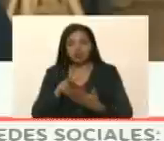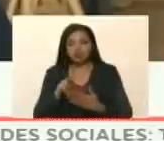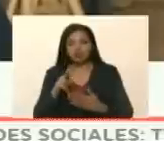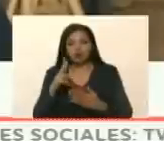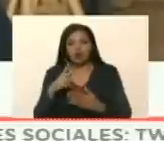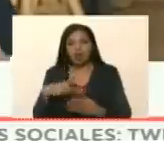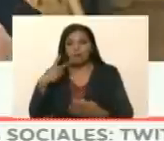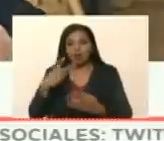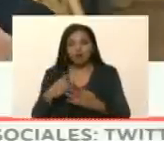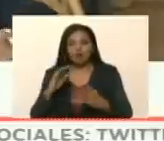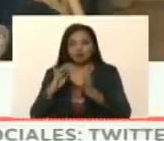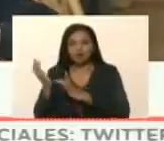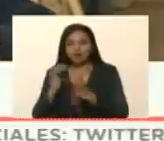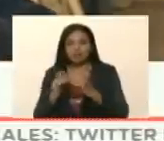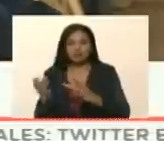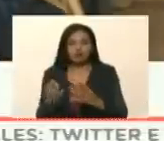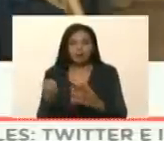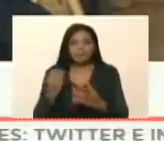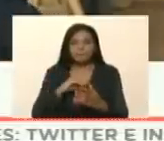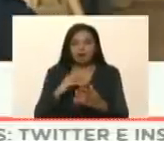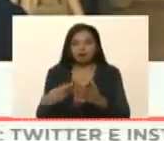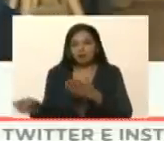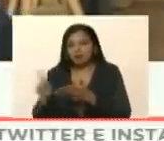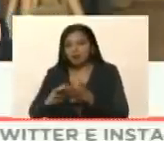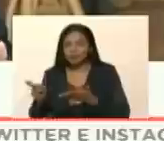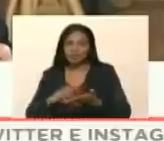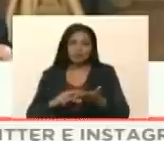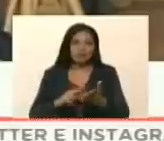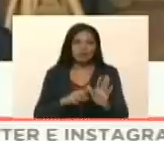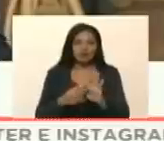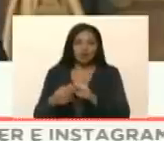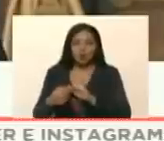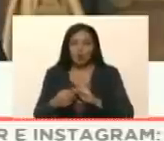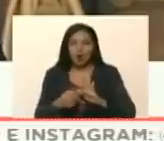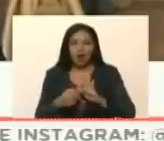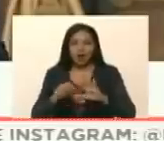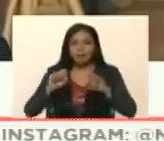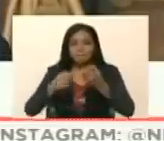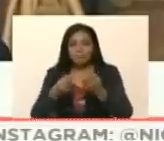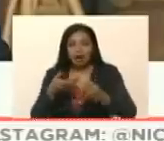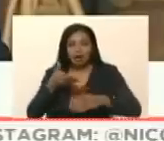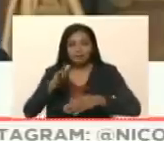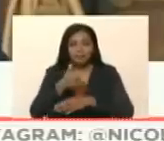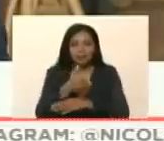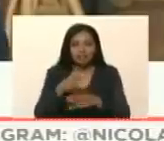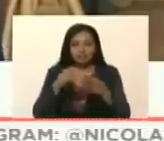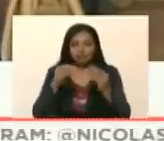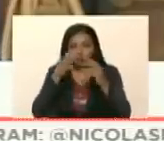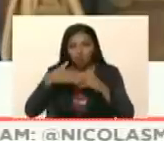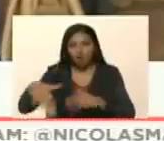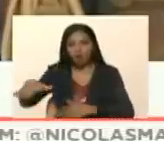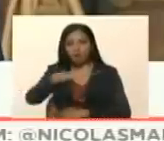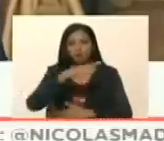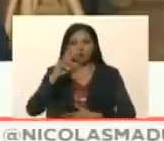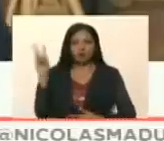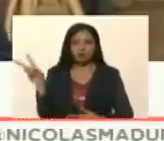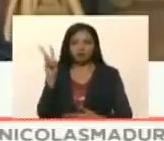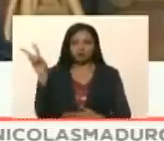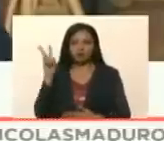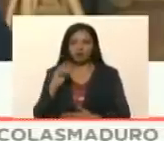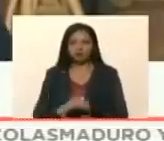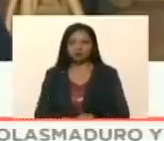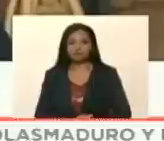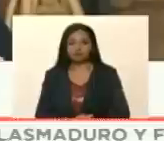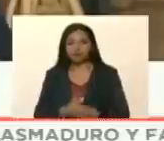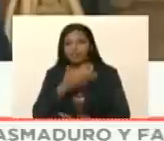de Cristo. Multiplicar panes y peces para que le lleguen al pueblo en las